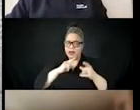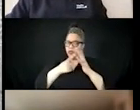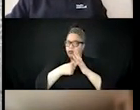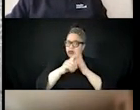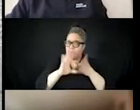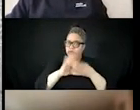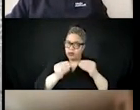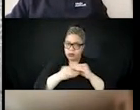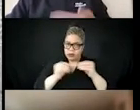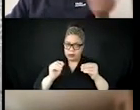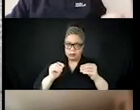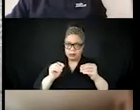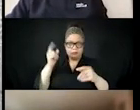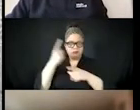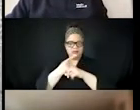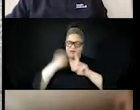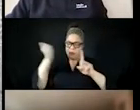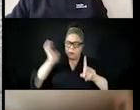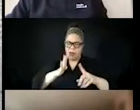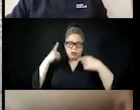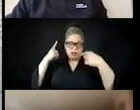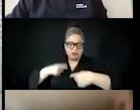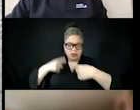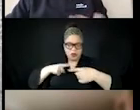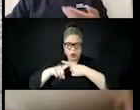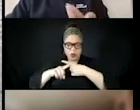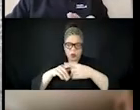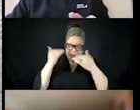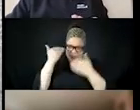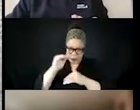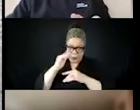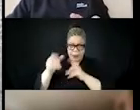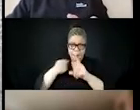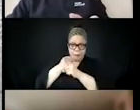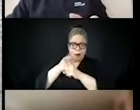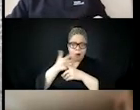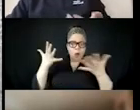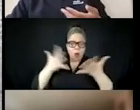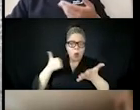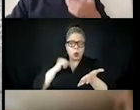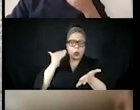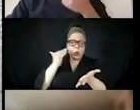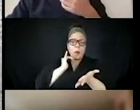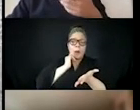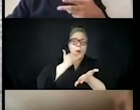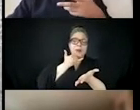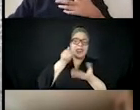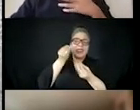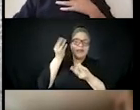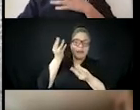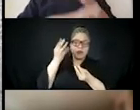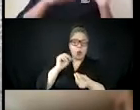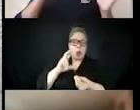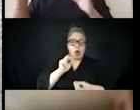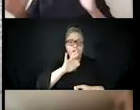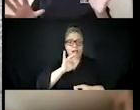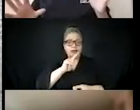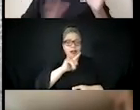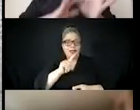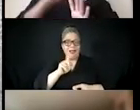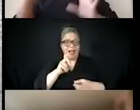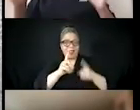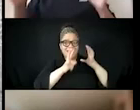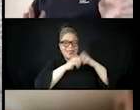lucha en contra de la desinformación entonces lo que estamos hablando es de la masa y el